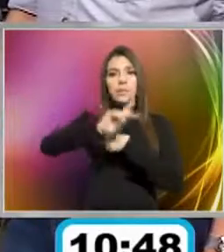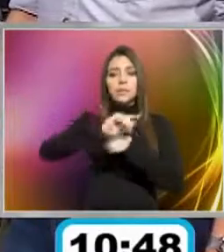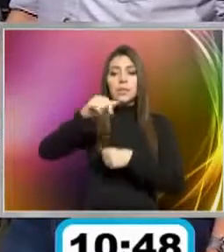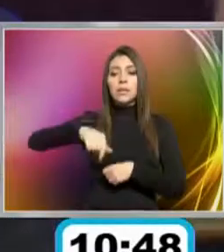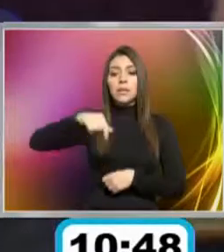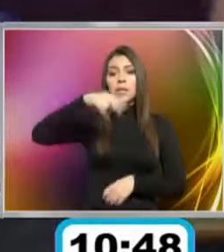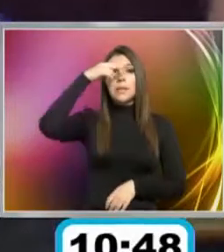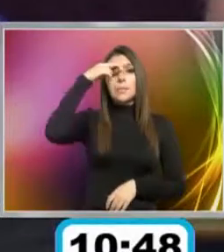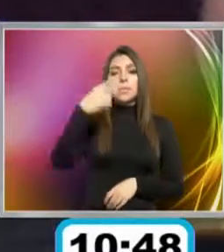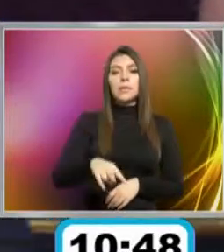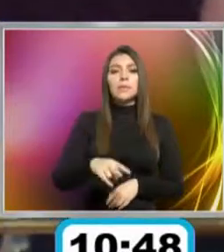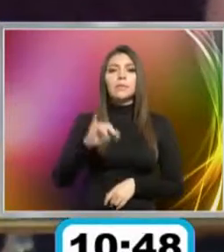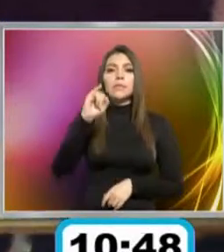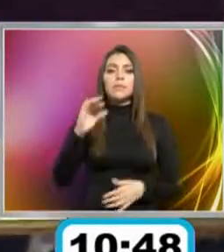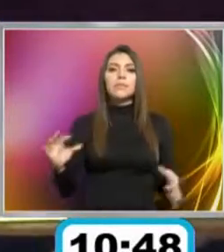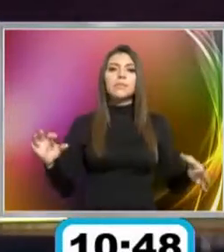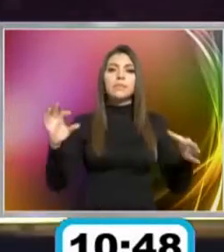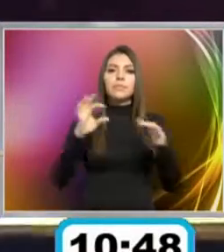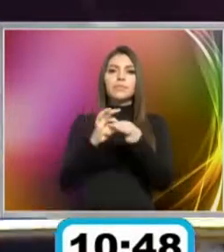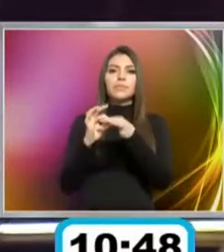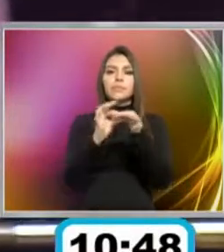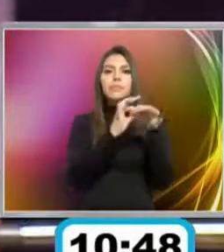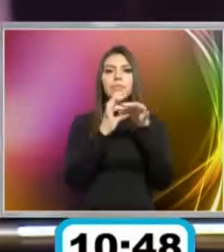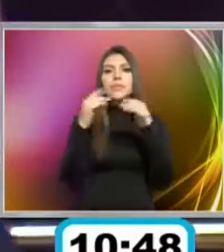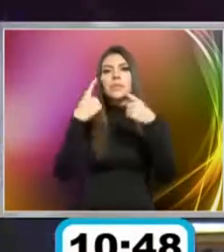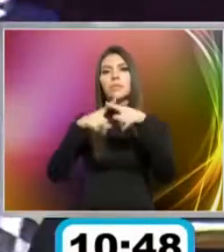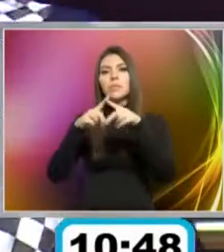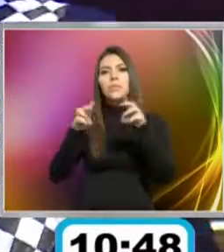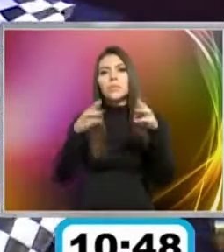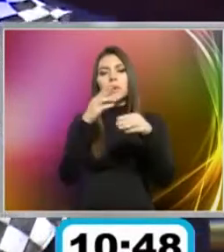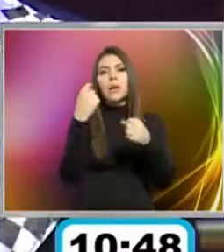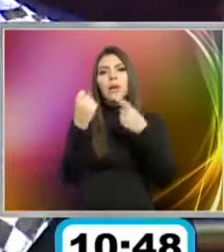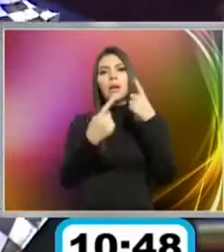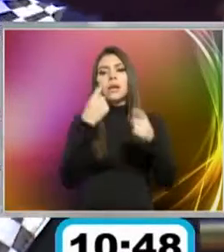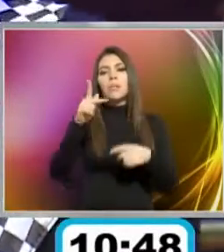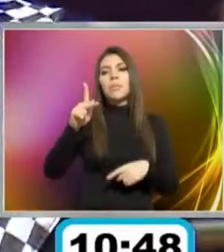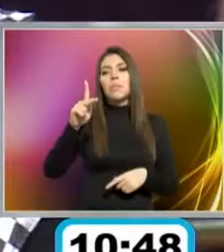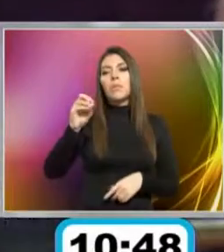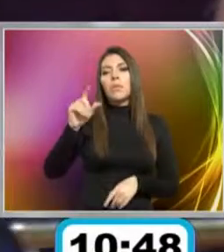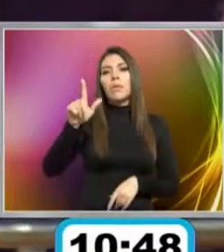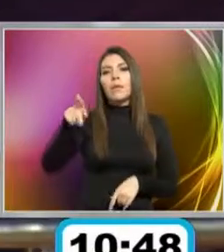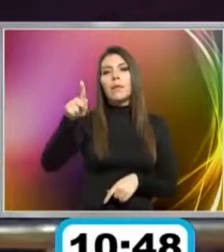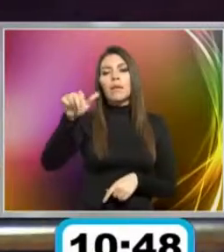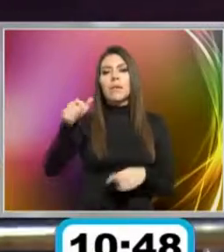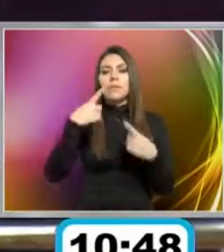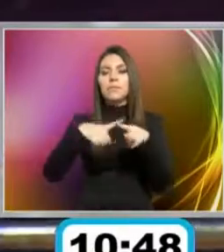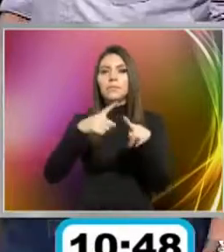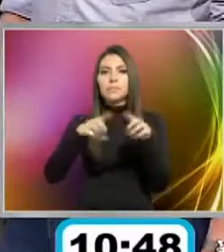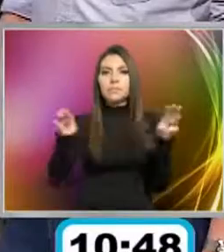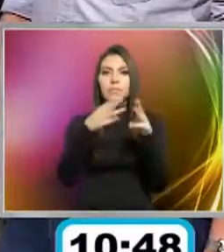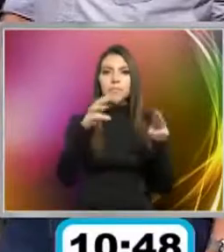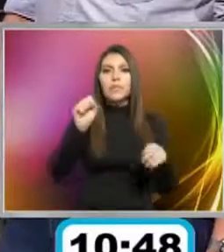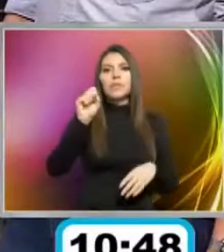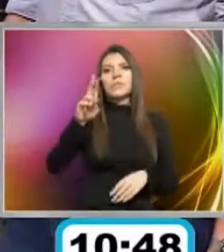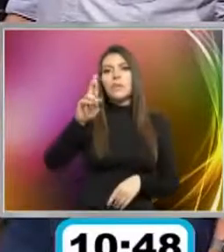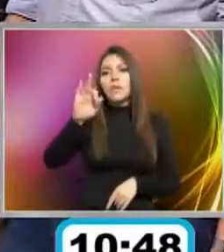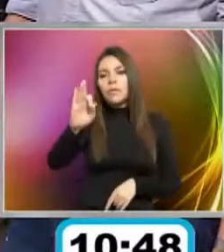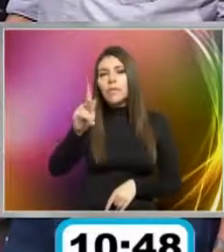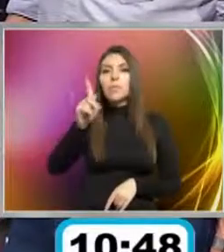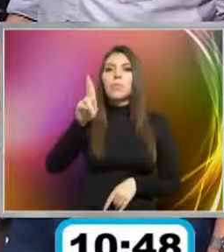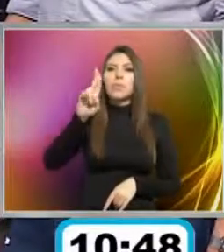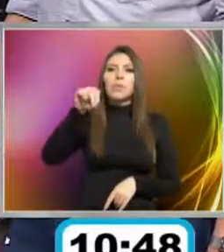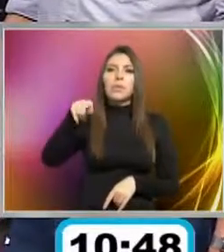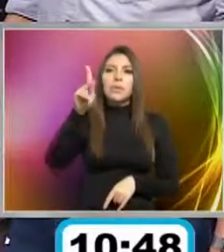sí fusionamos todos los ritmos, ¿no? Habemos bandas que metemos hasta polka en algunas canciones y fusionamos surf,